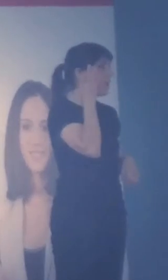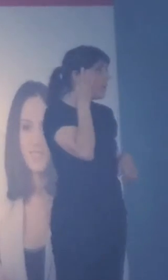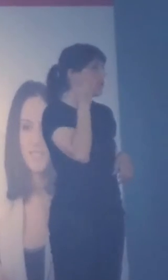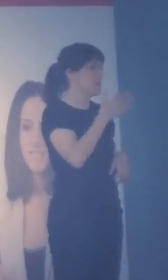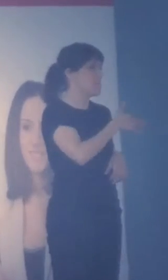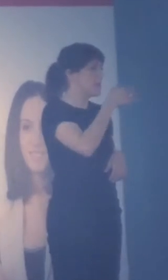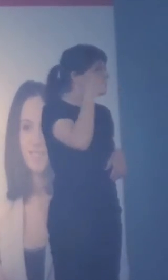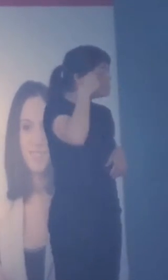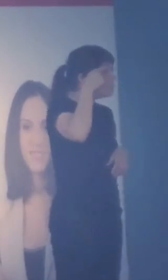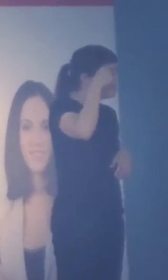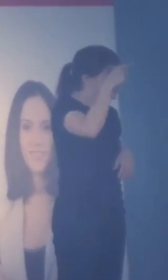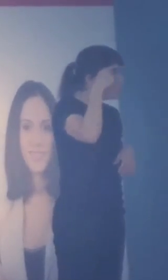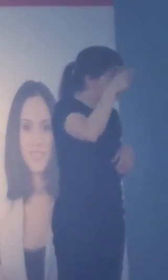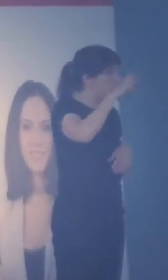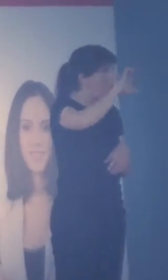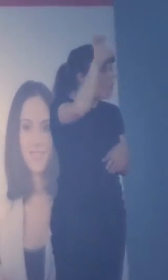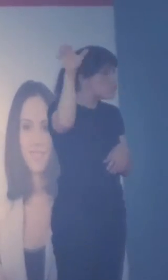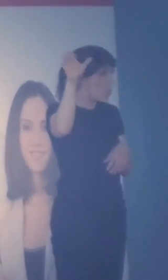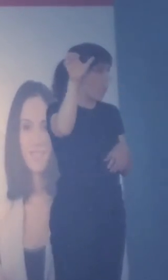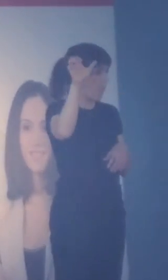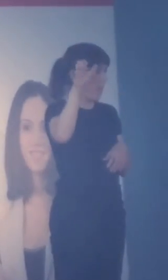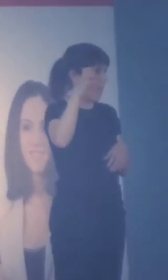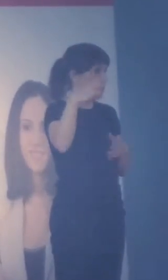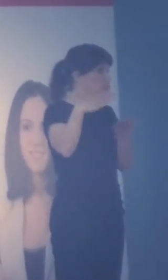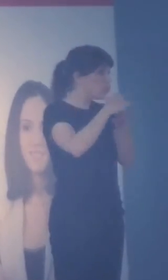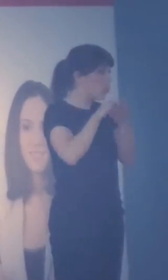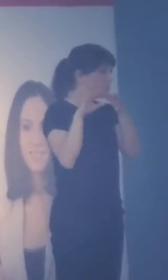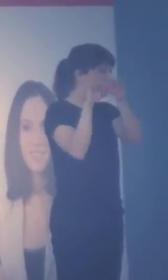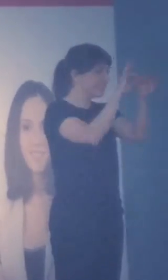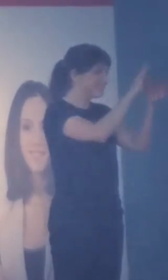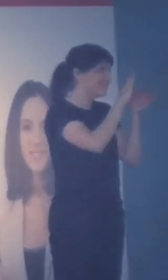os povos de Europa se unan